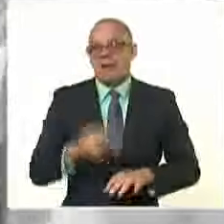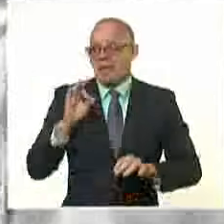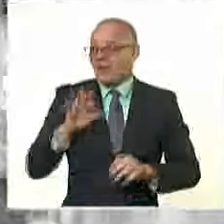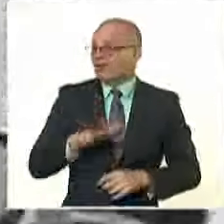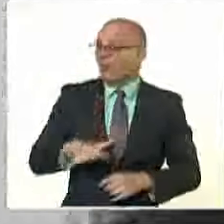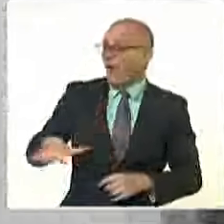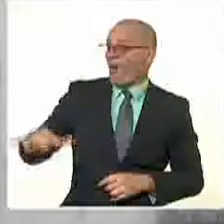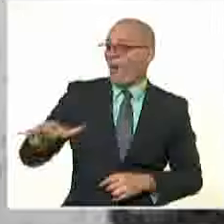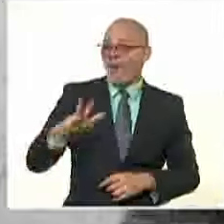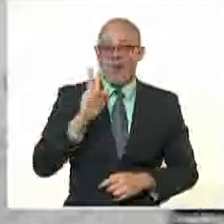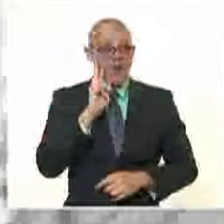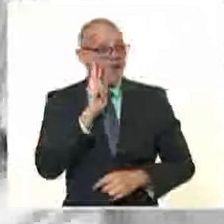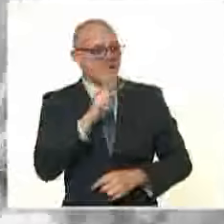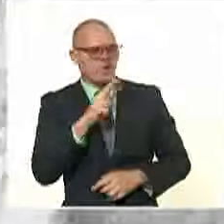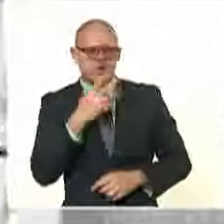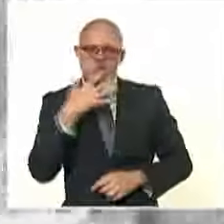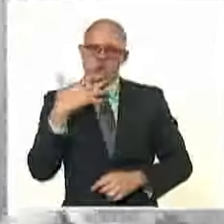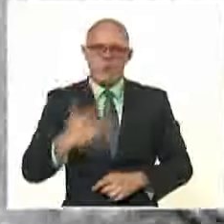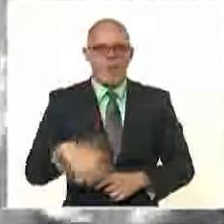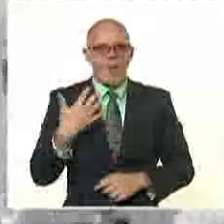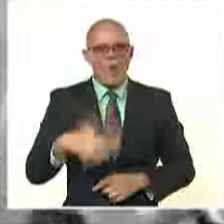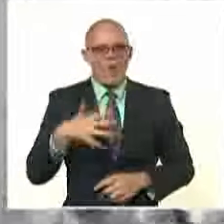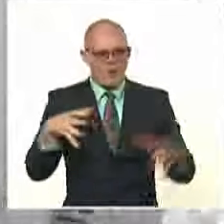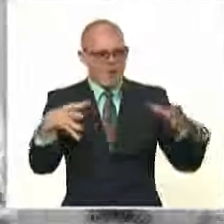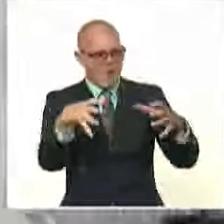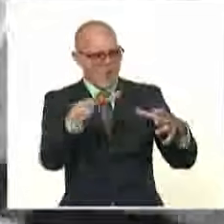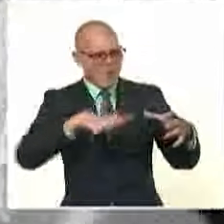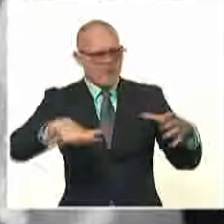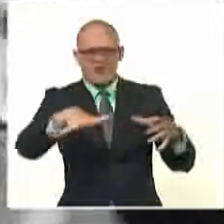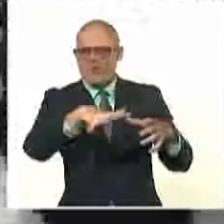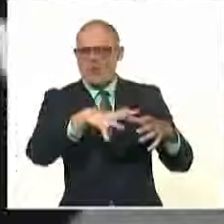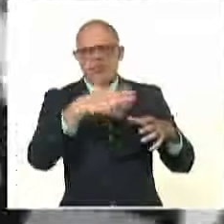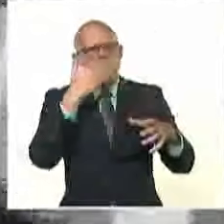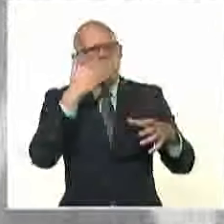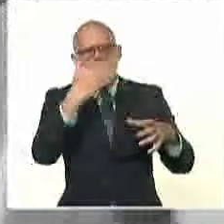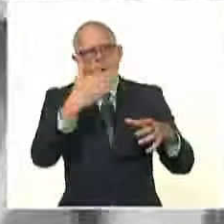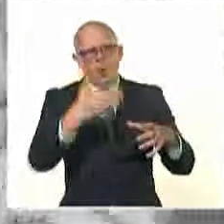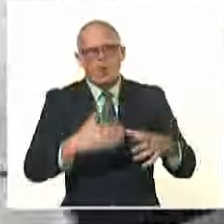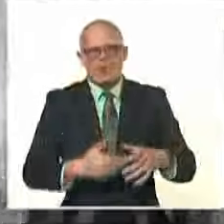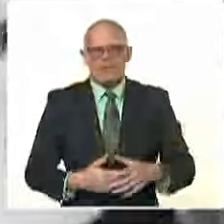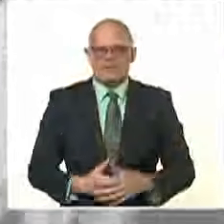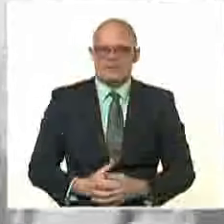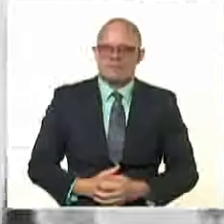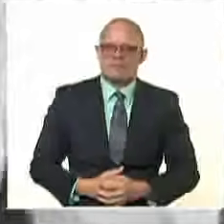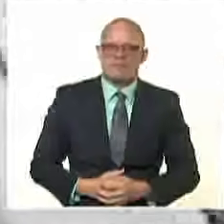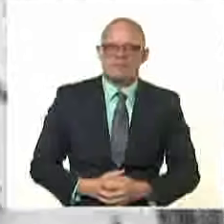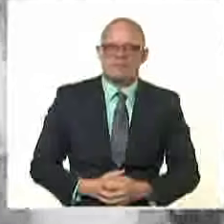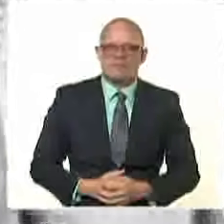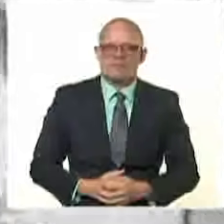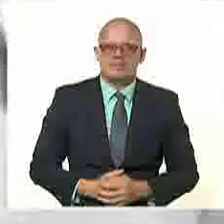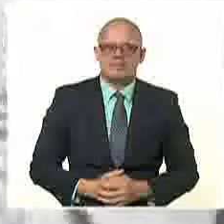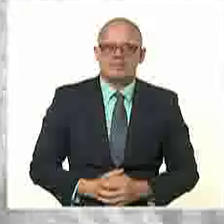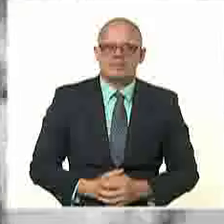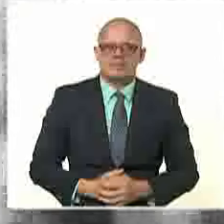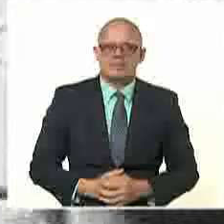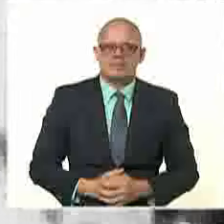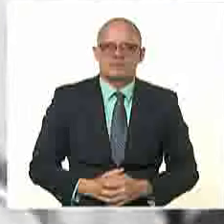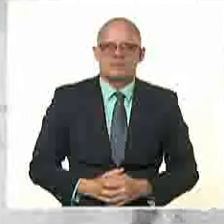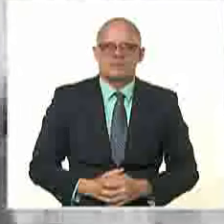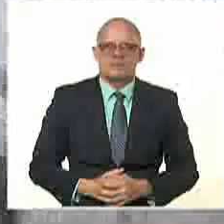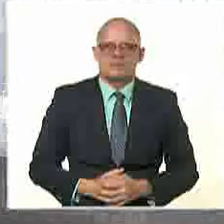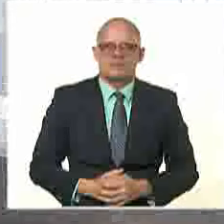el respeto absoluto a una delegación entera. Daniel Gotay, Canal Cubano de